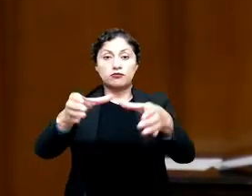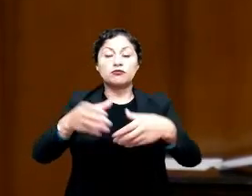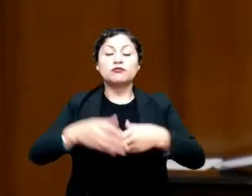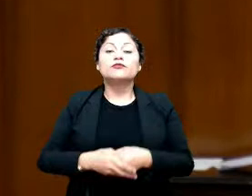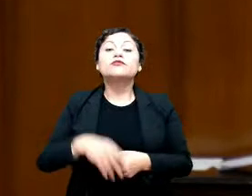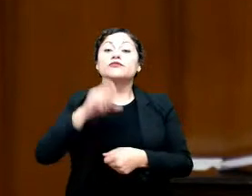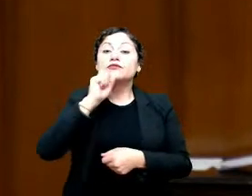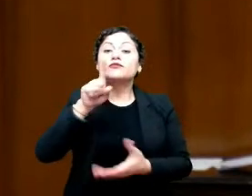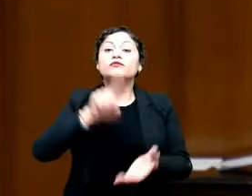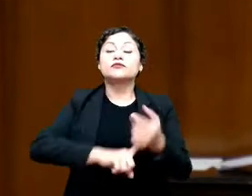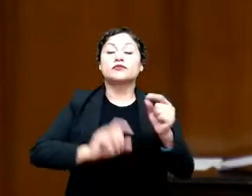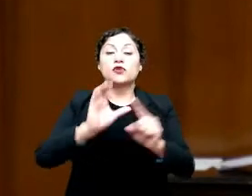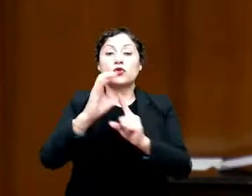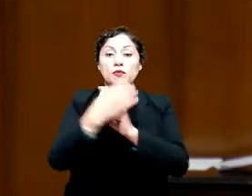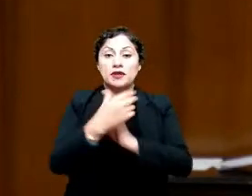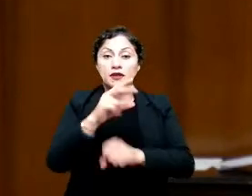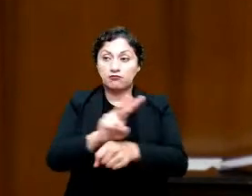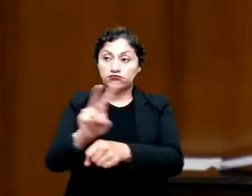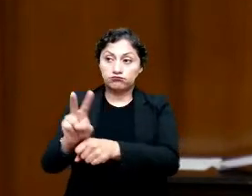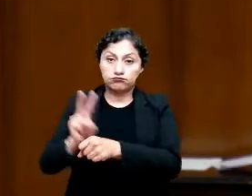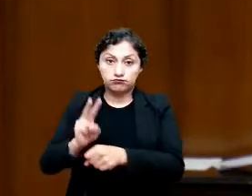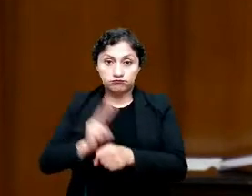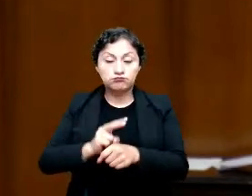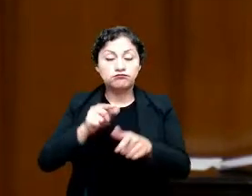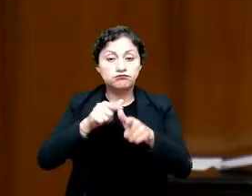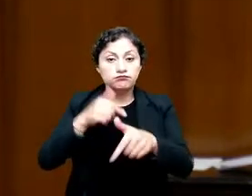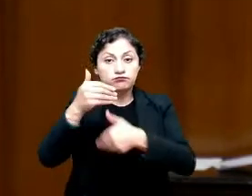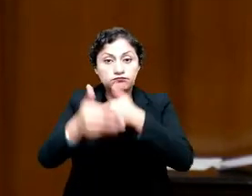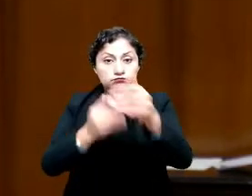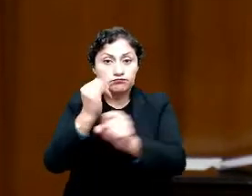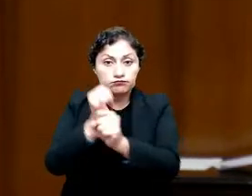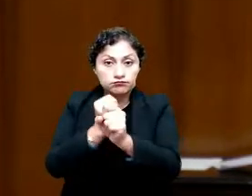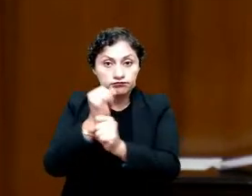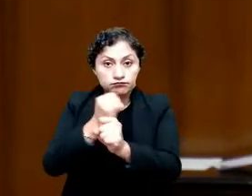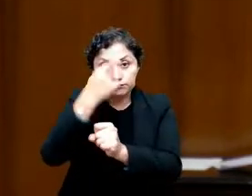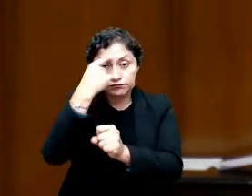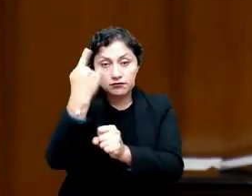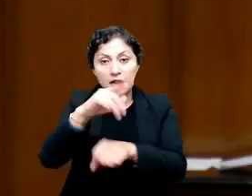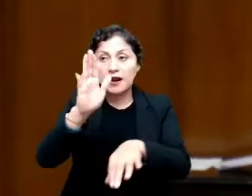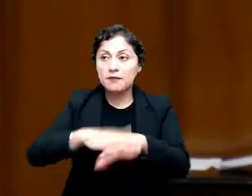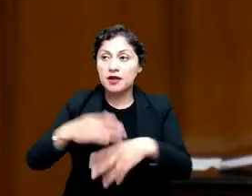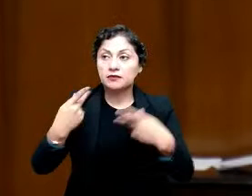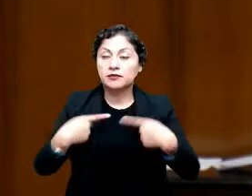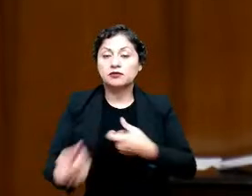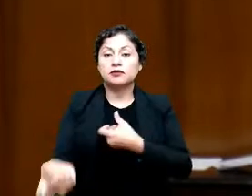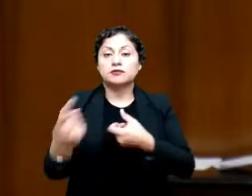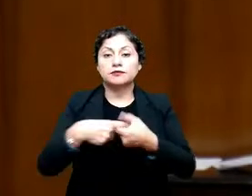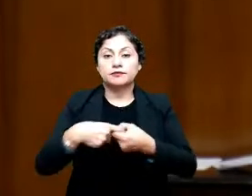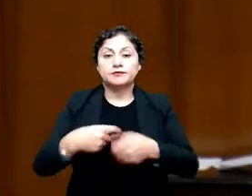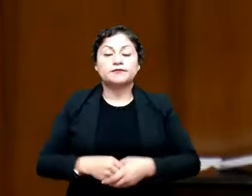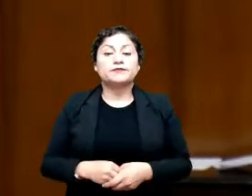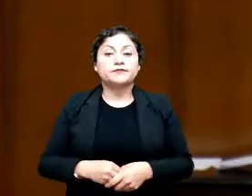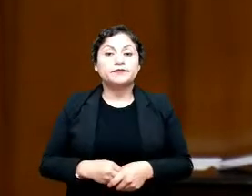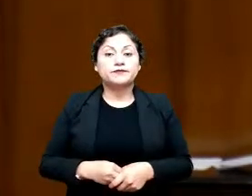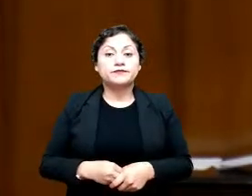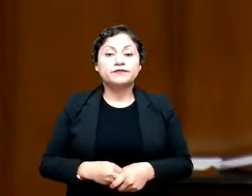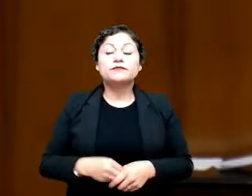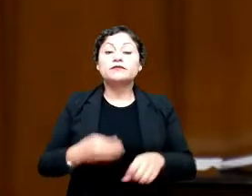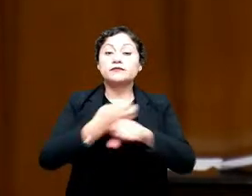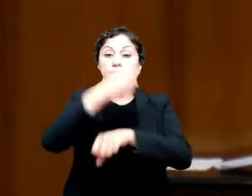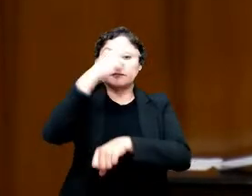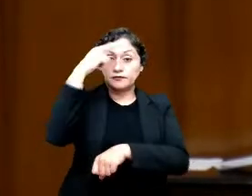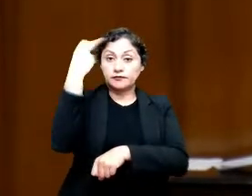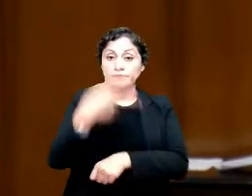y seguimiento para autorizar el padrón de beneficiarios. El Estado de México tiene un total de